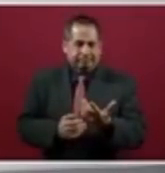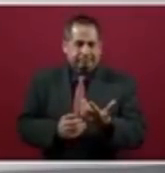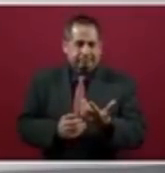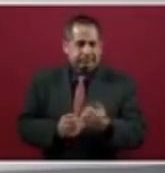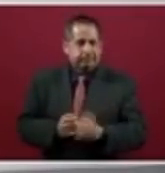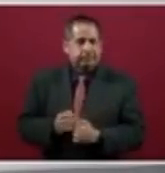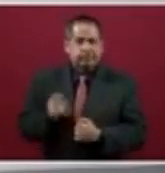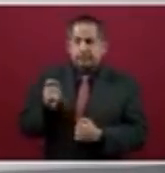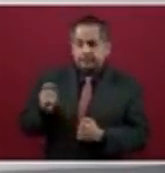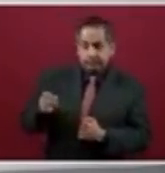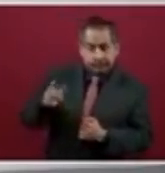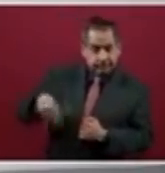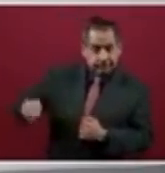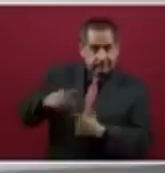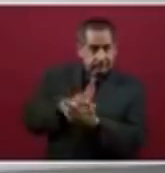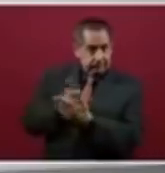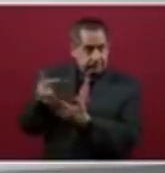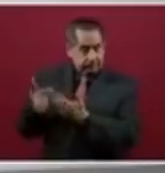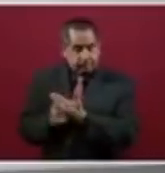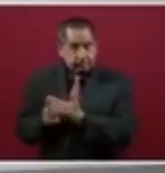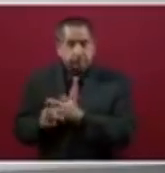que solo